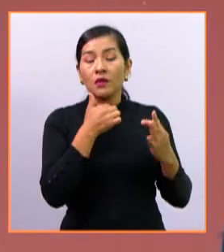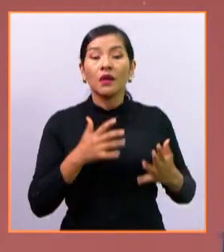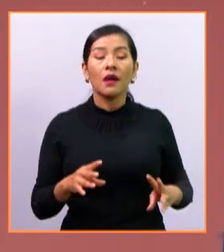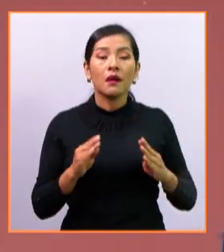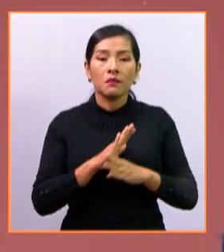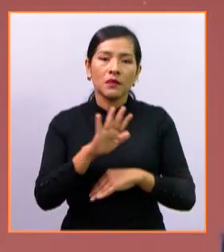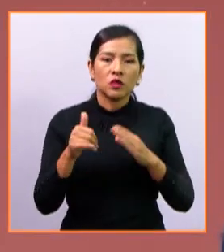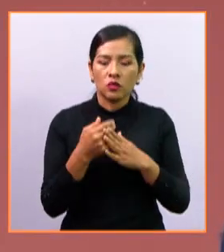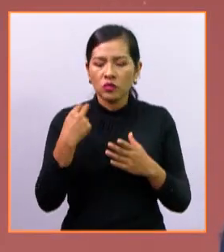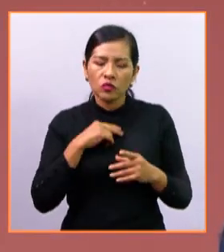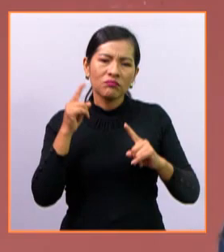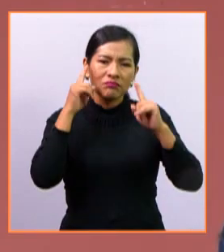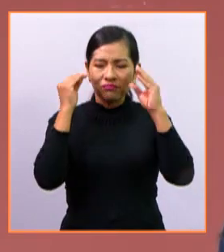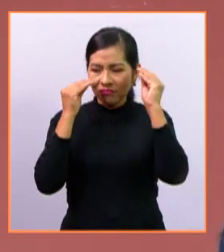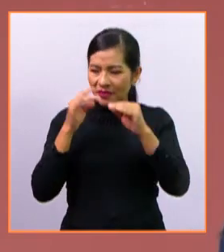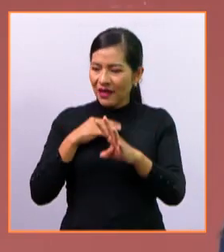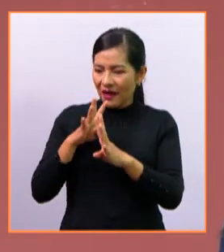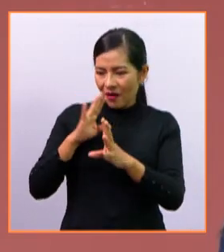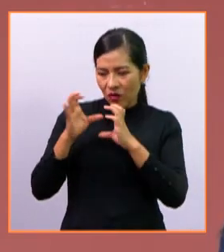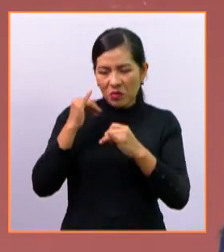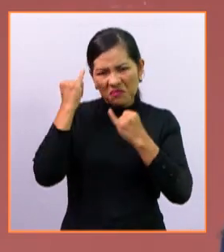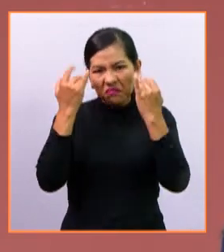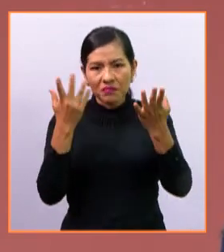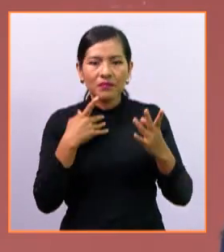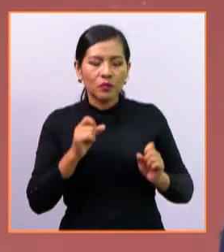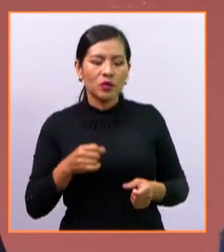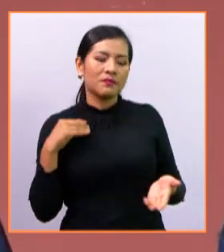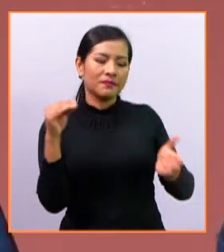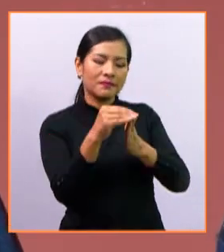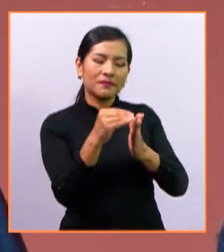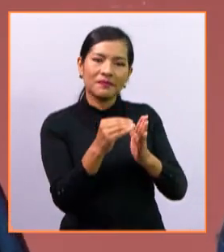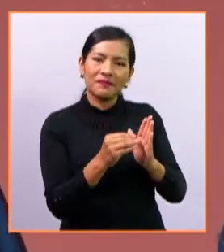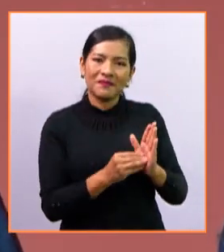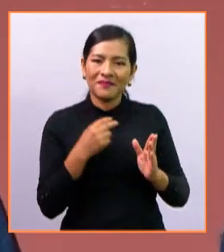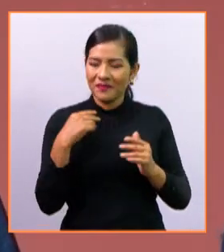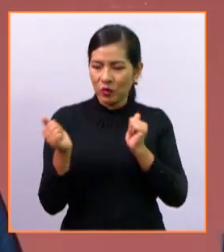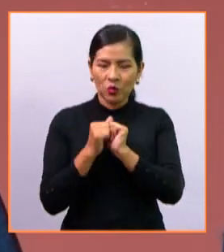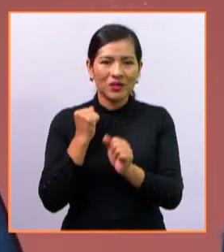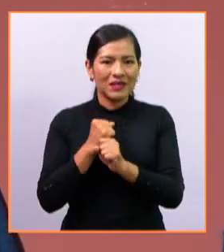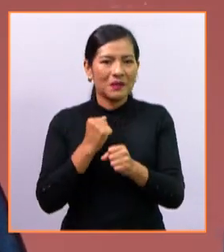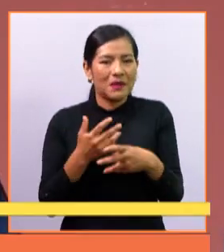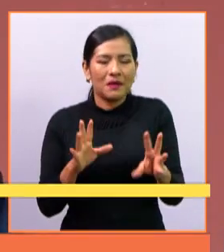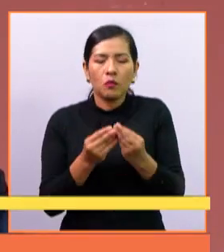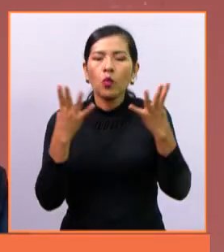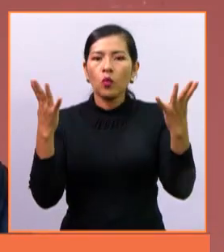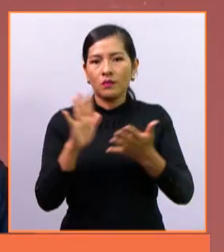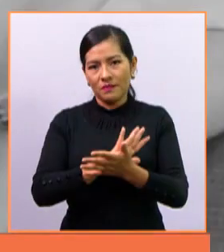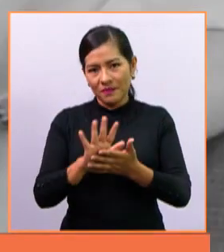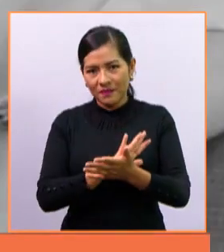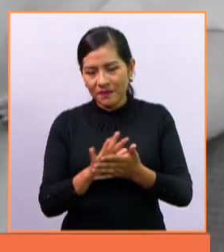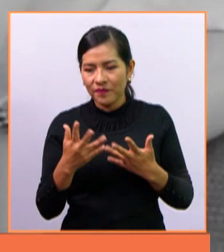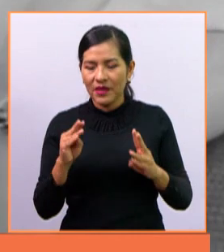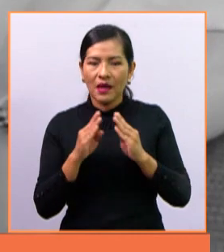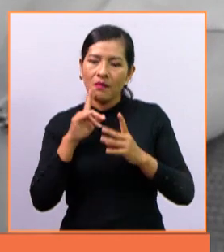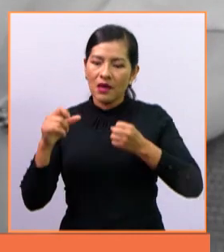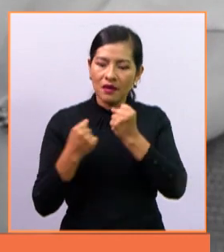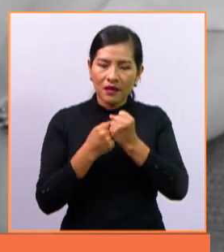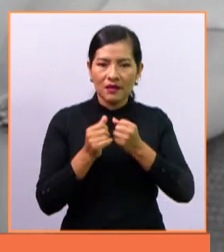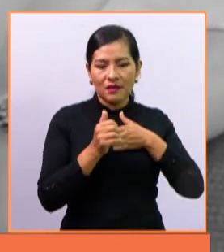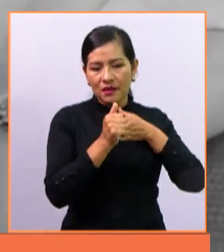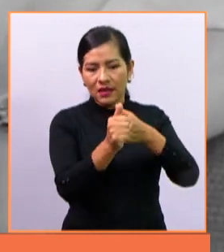el guión y conversando con Emmy, que ha trabajado conmigo en muchas películas, tanto como actriz como directora,